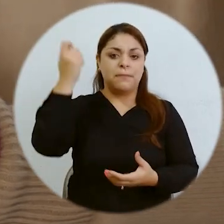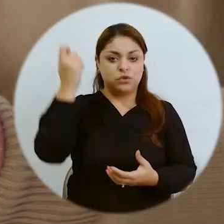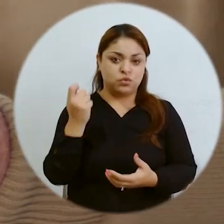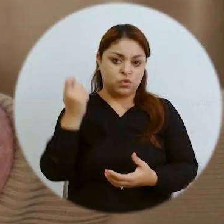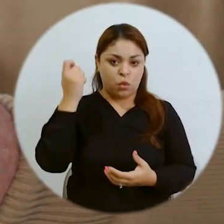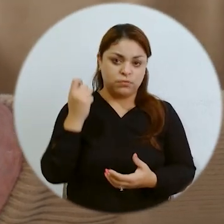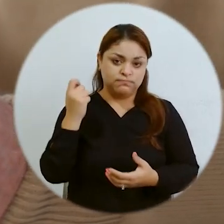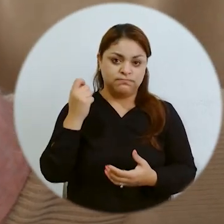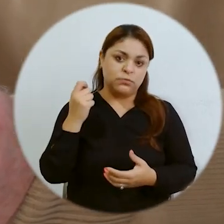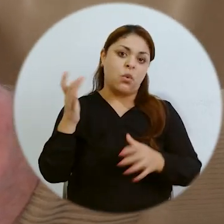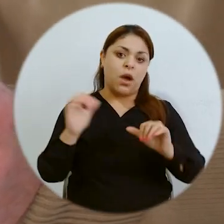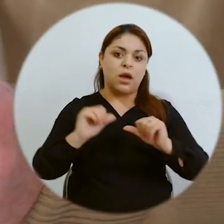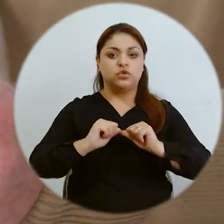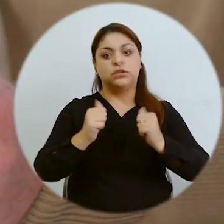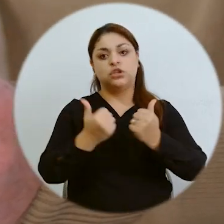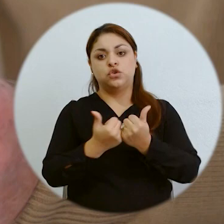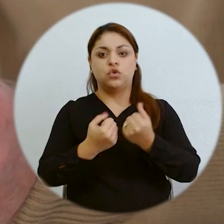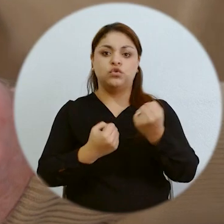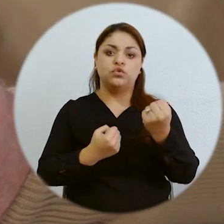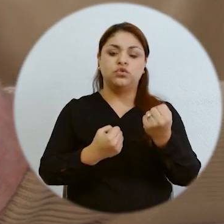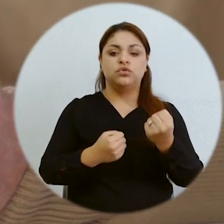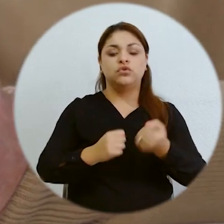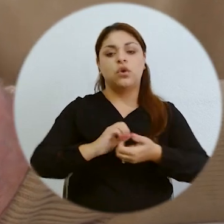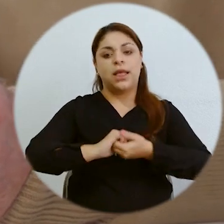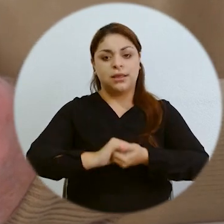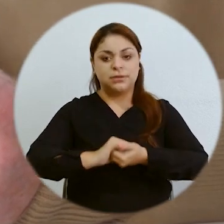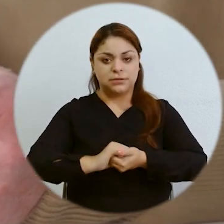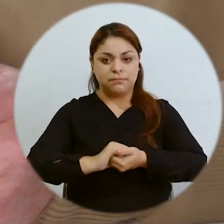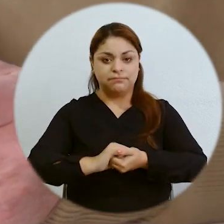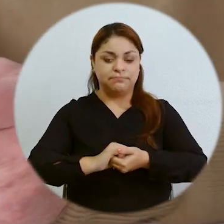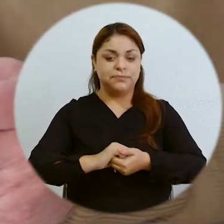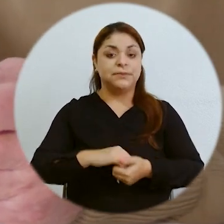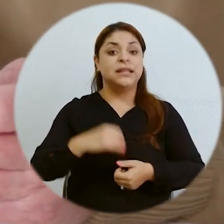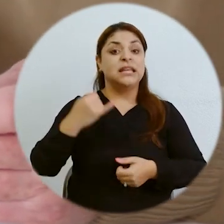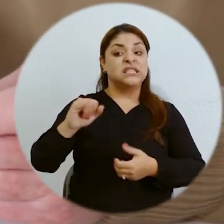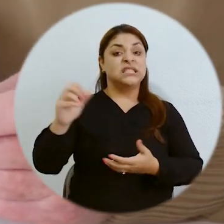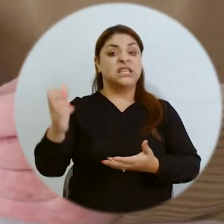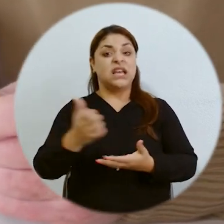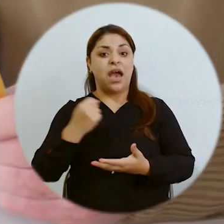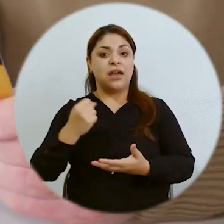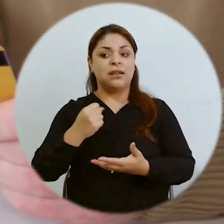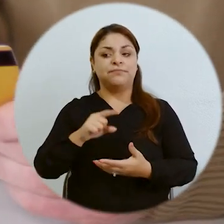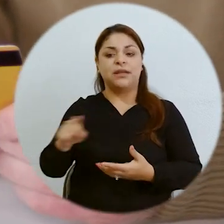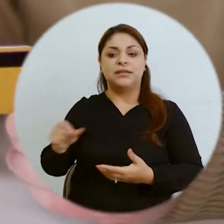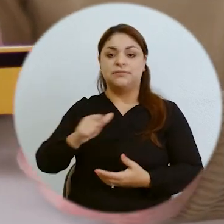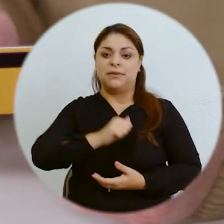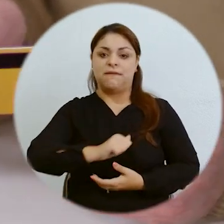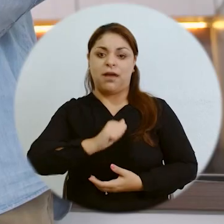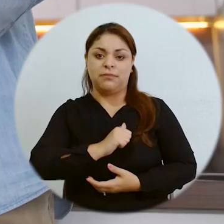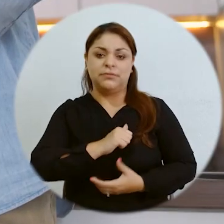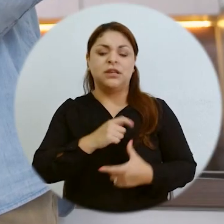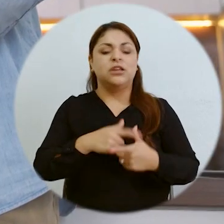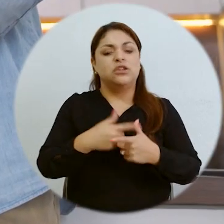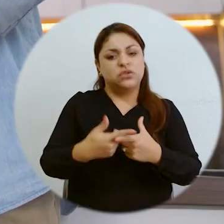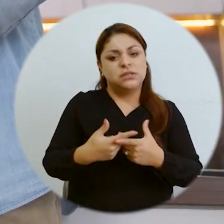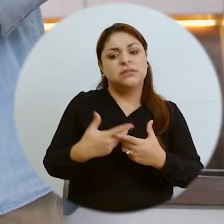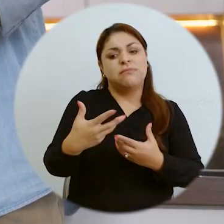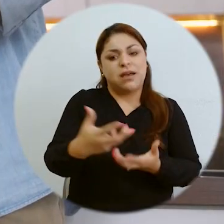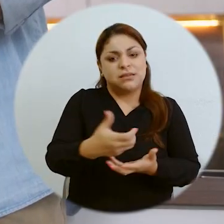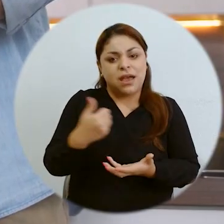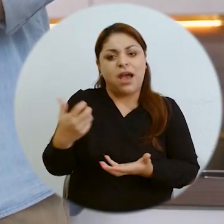eso se llaman intermediarios financieros y por eso tienen todo el sistema de supervisión. Si quiebra la entidad, la plata la